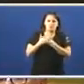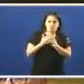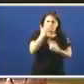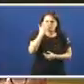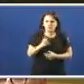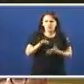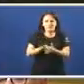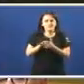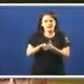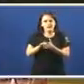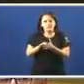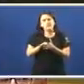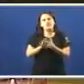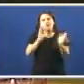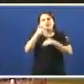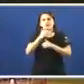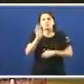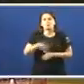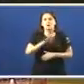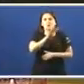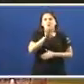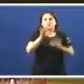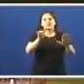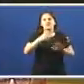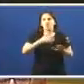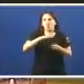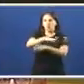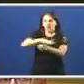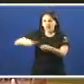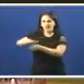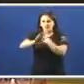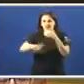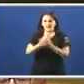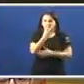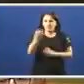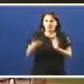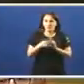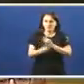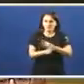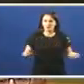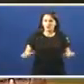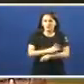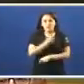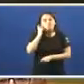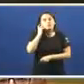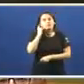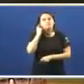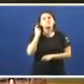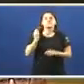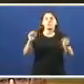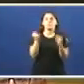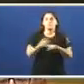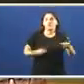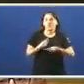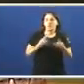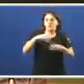dun servizo que atende a en torno a 46 concellos e un entorno de 400.000 persoas. Cada estancia media, señora Almuíña,